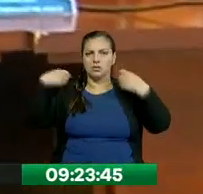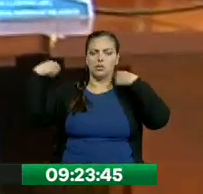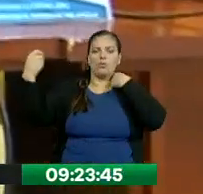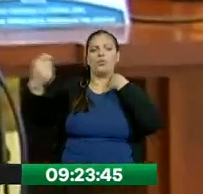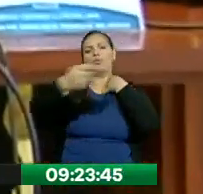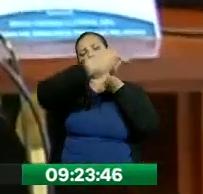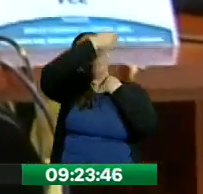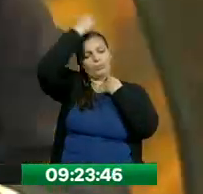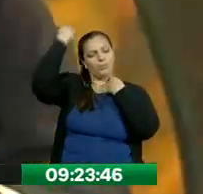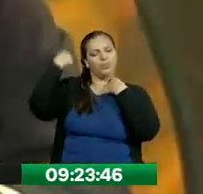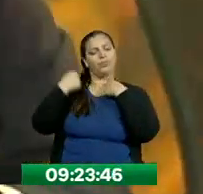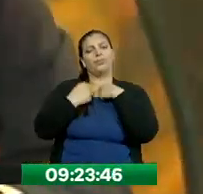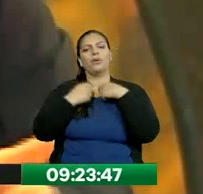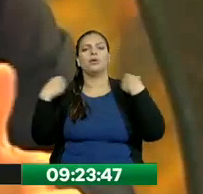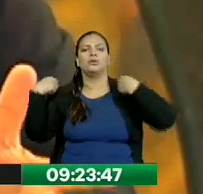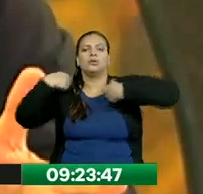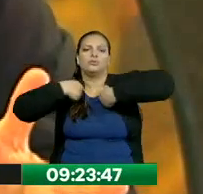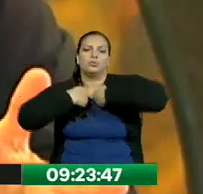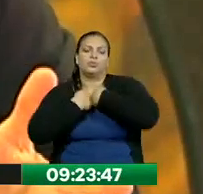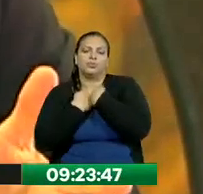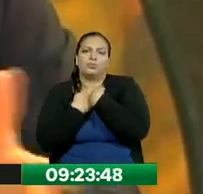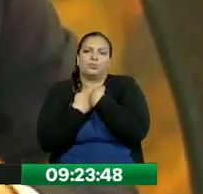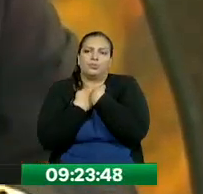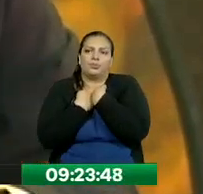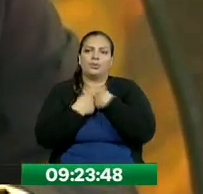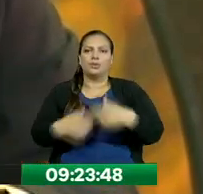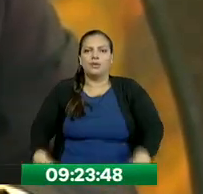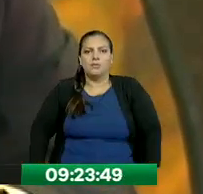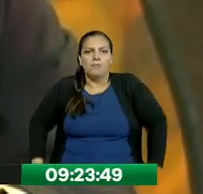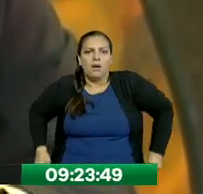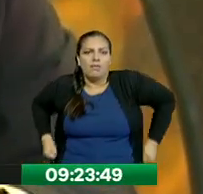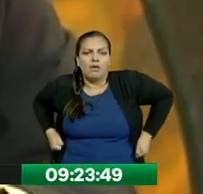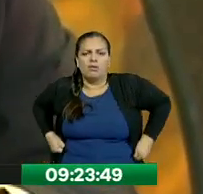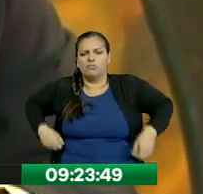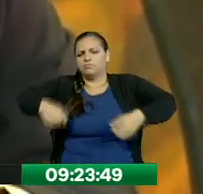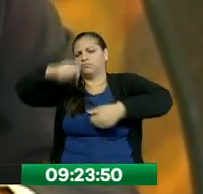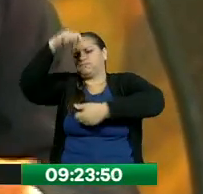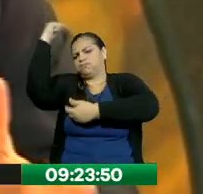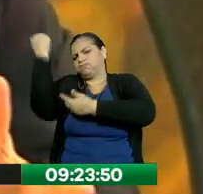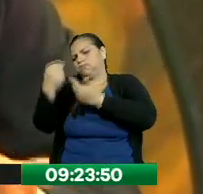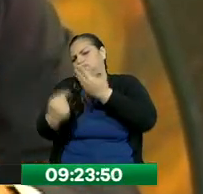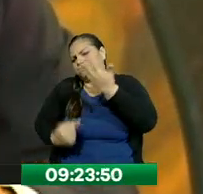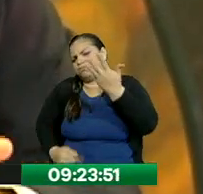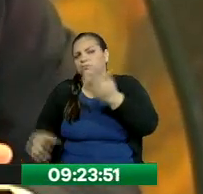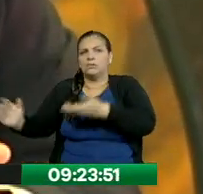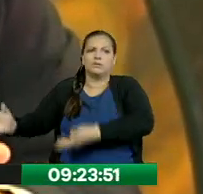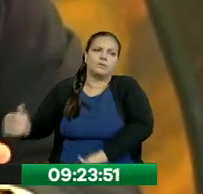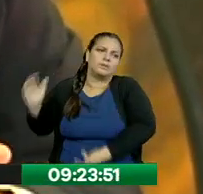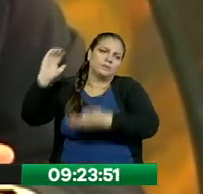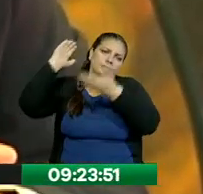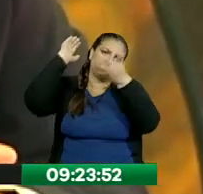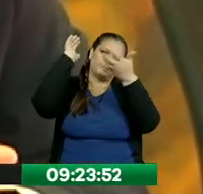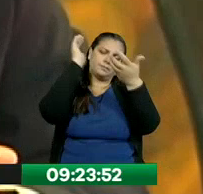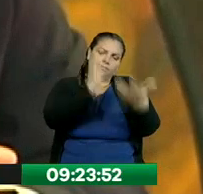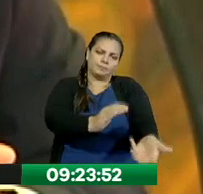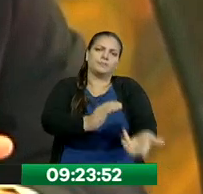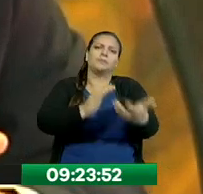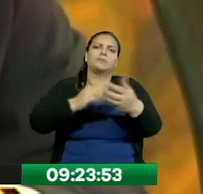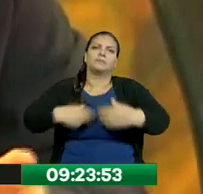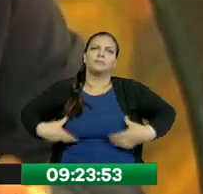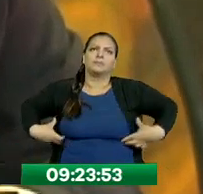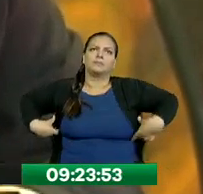chalecos, ropa interior. Ese tipo de mercadería puede ser adjudicada a fundaciones o sociedades beneficentes